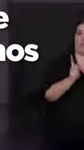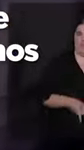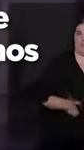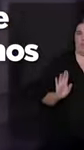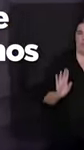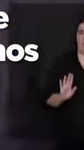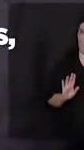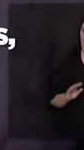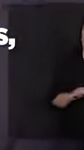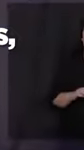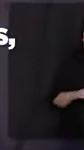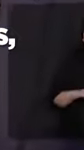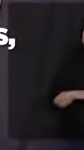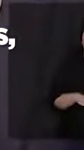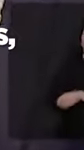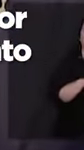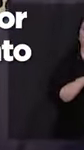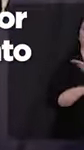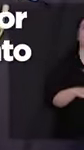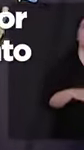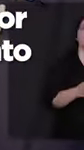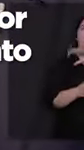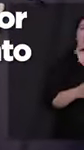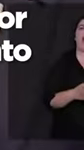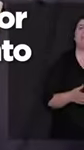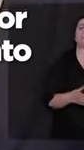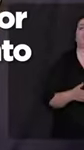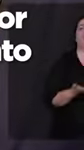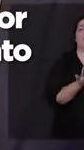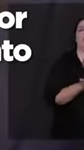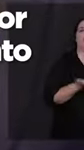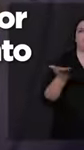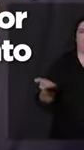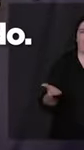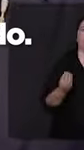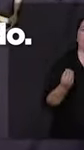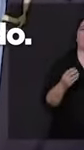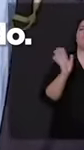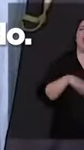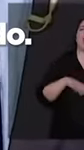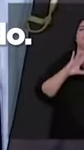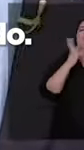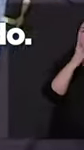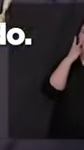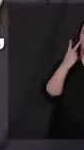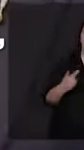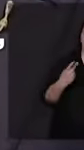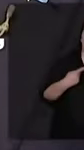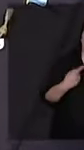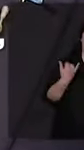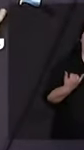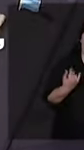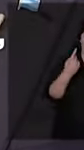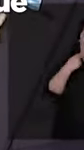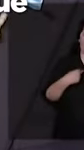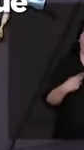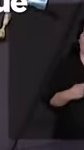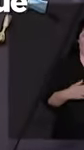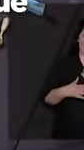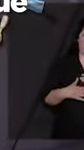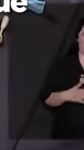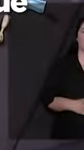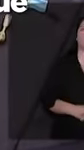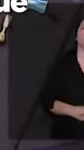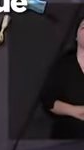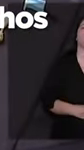organismos de Derechos Humanos internacionales centralmente por el reconocimiento que nos ha valido creo además que